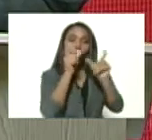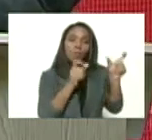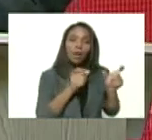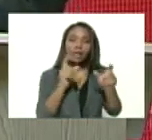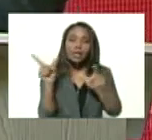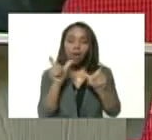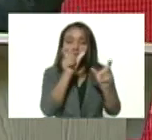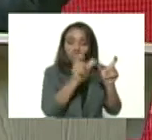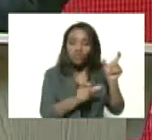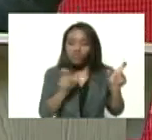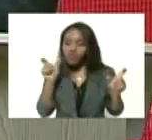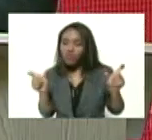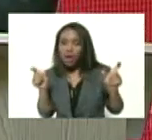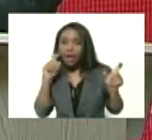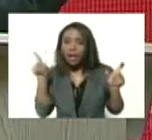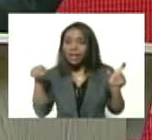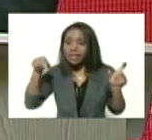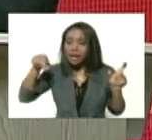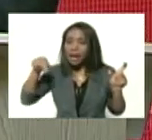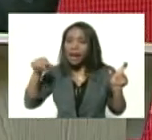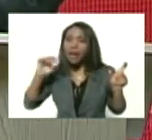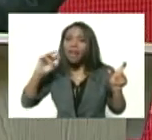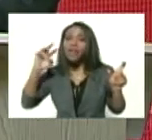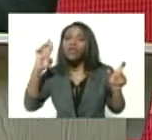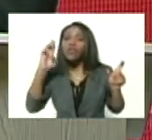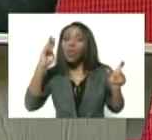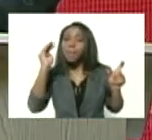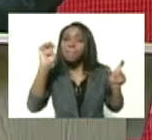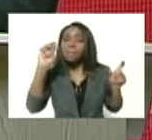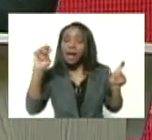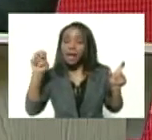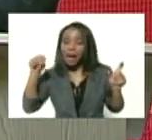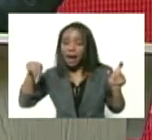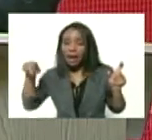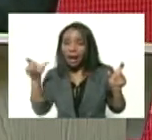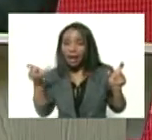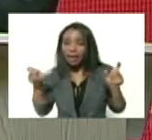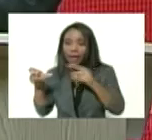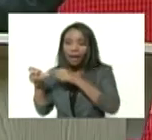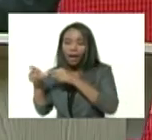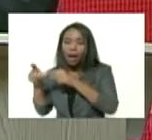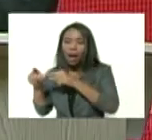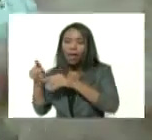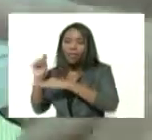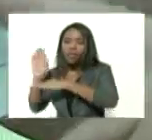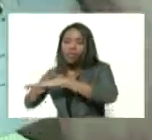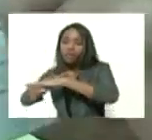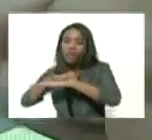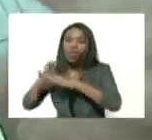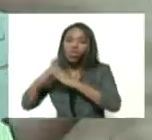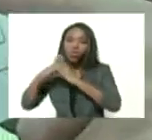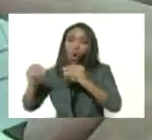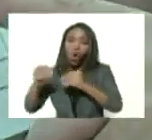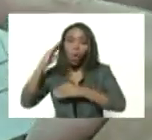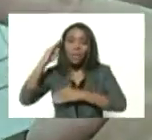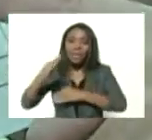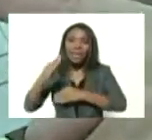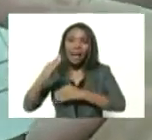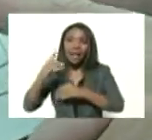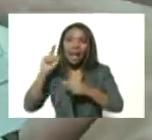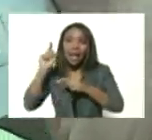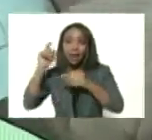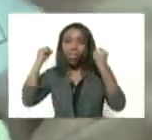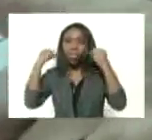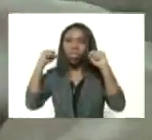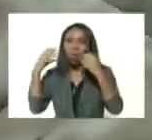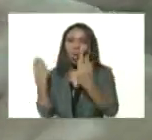Darío Fernández Figuera nos proporciona los alias de todos los paramilitares que se entrenaban con